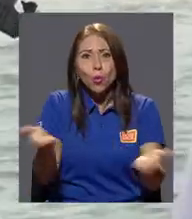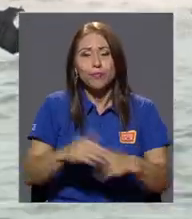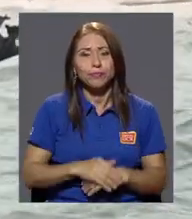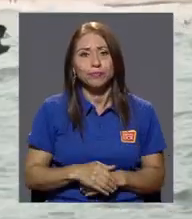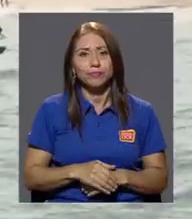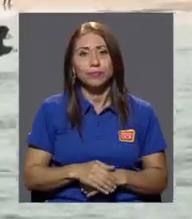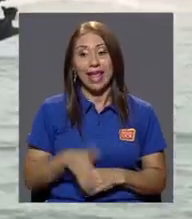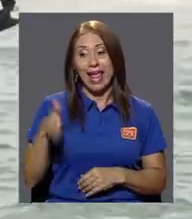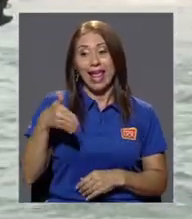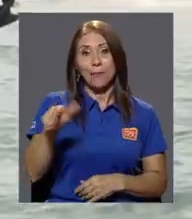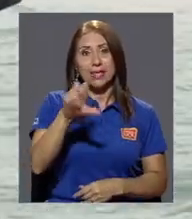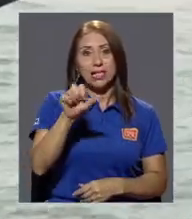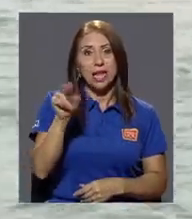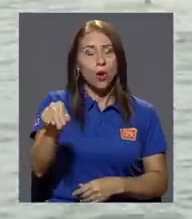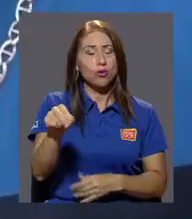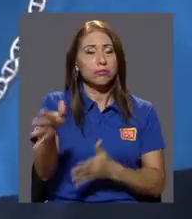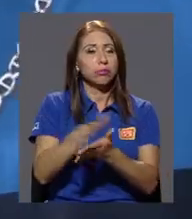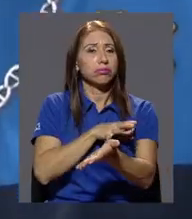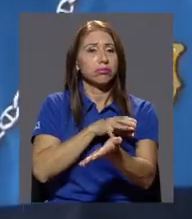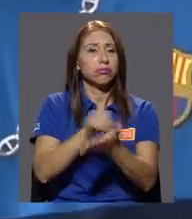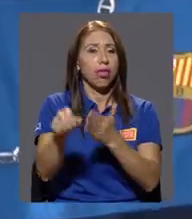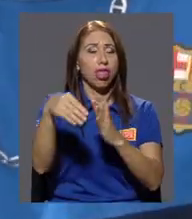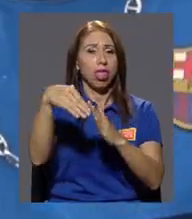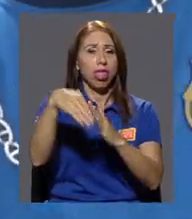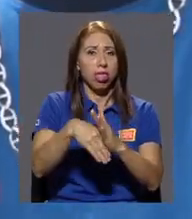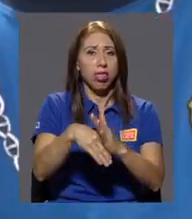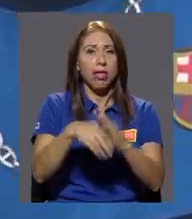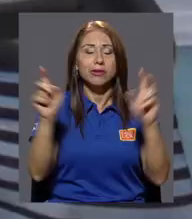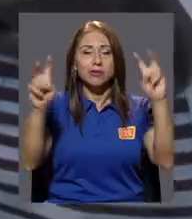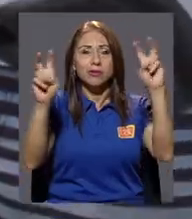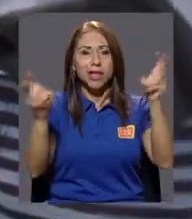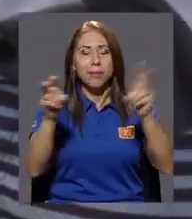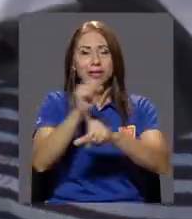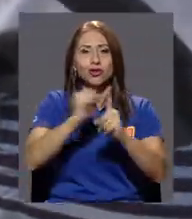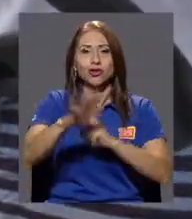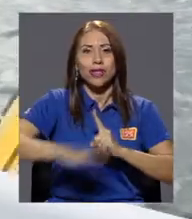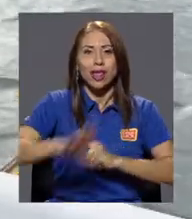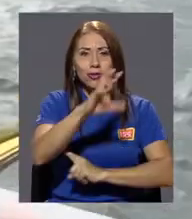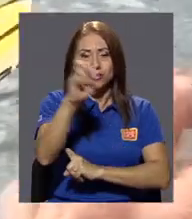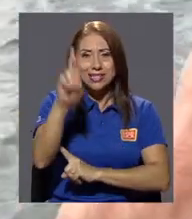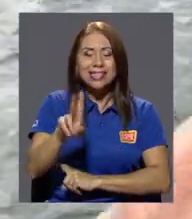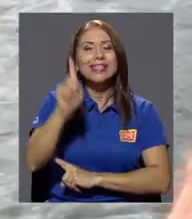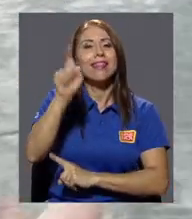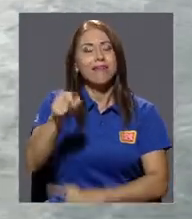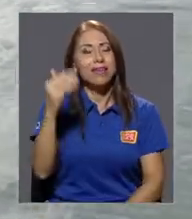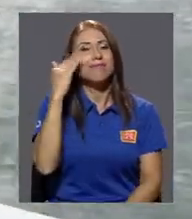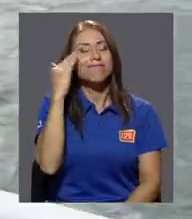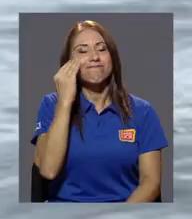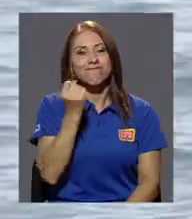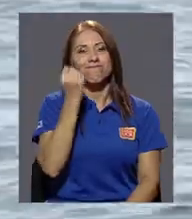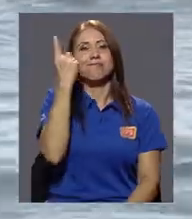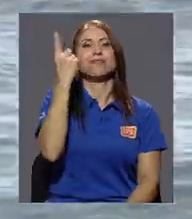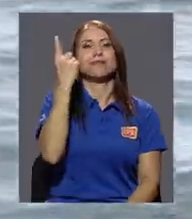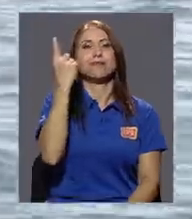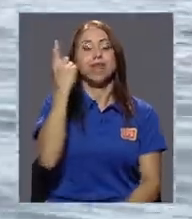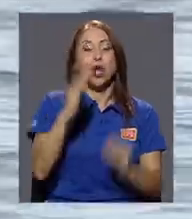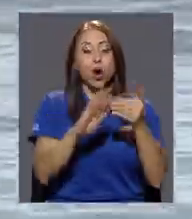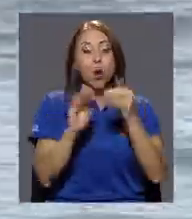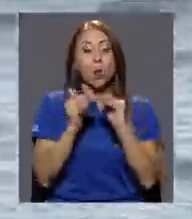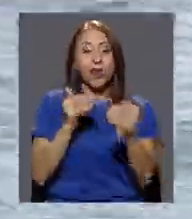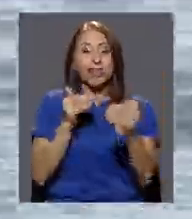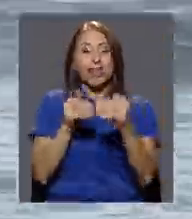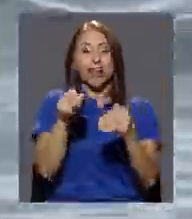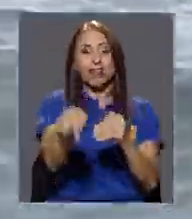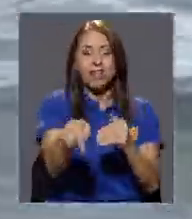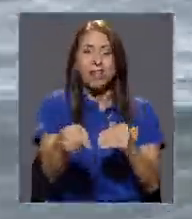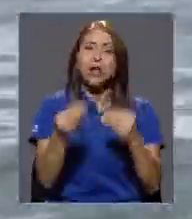El daño que el pez león causa es un tema que la sociedad costarricense debe conocer y comprender, pues las comunidades cercanas